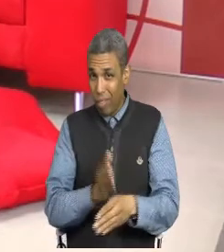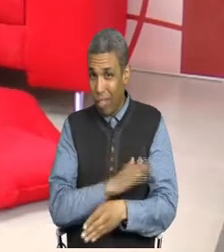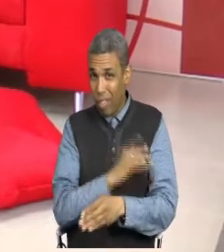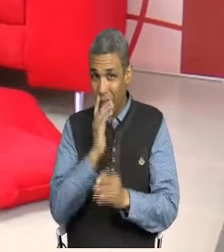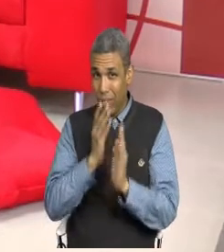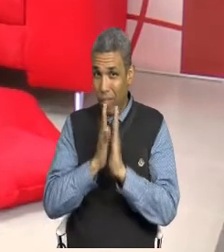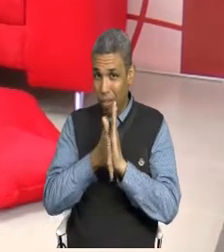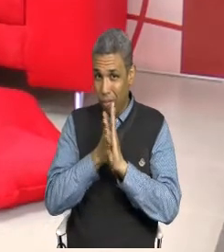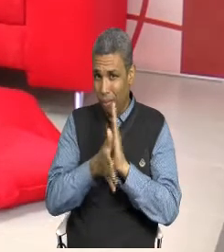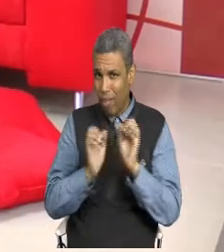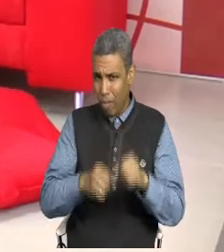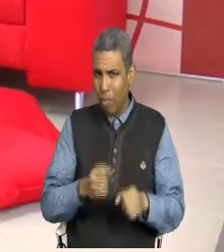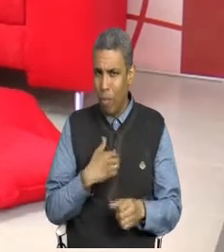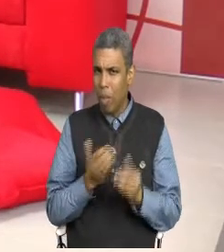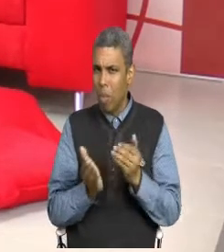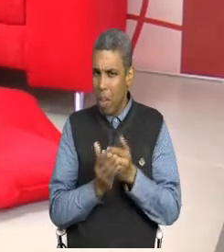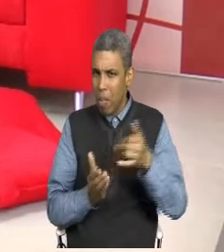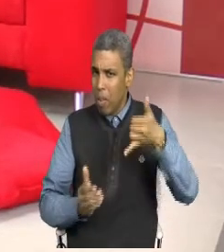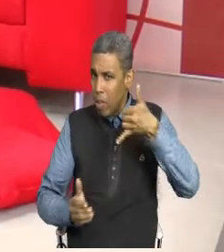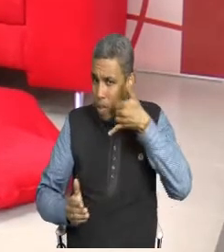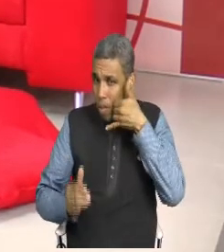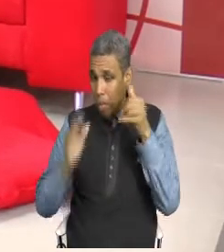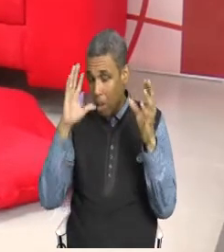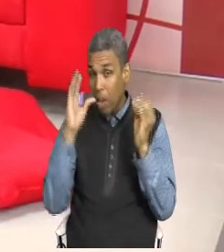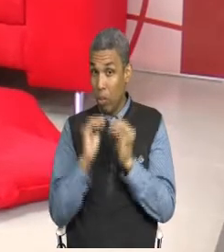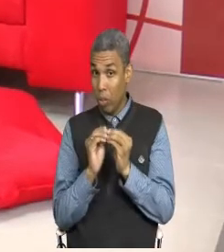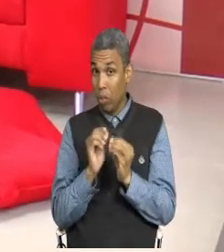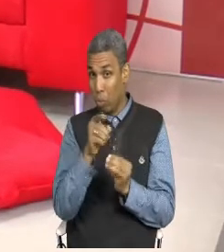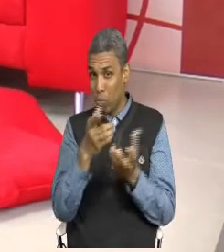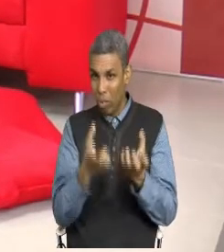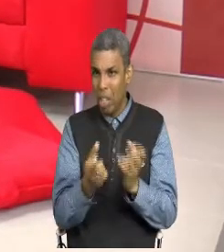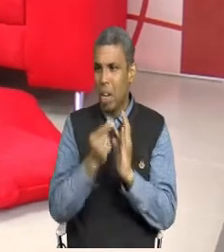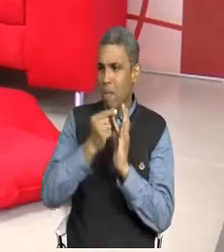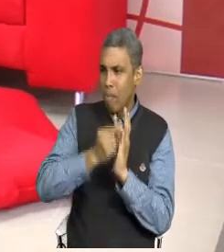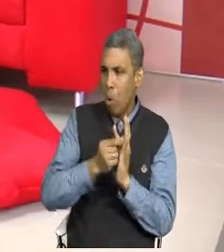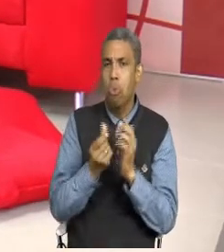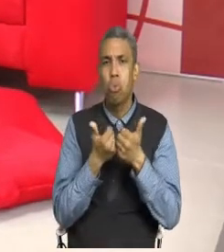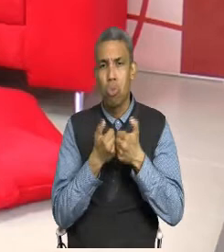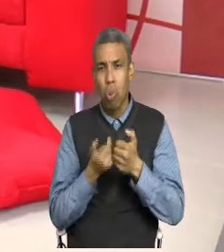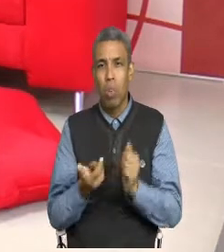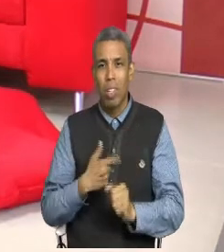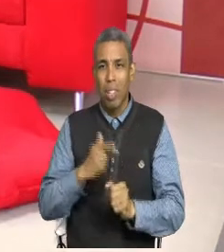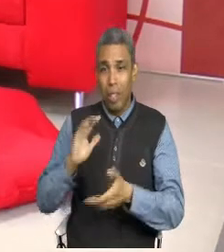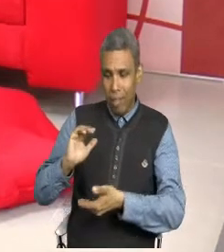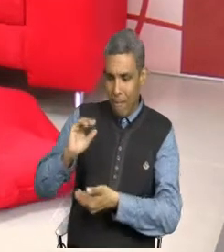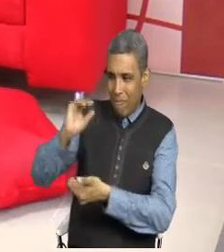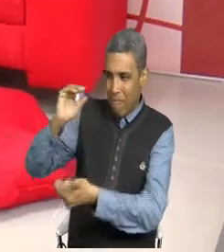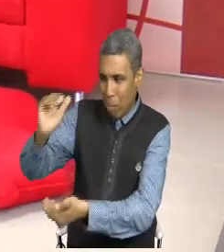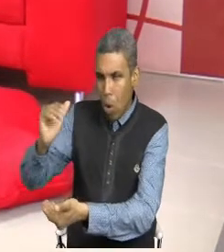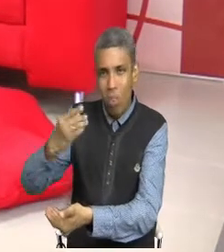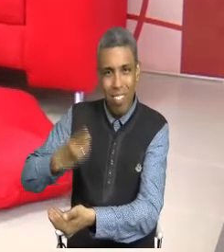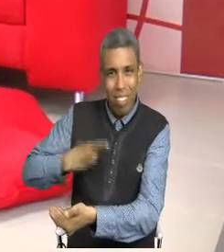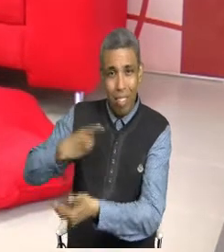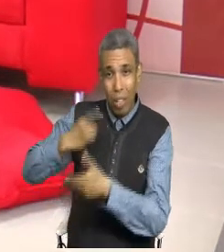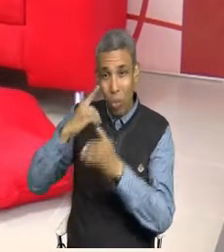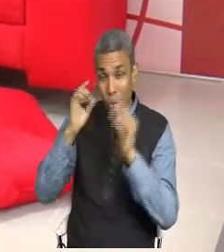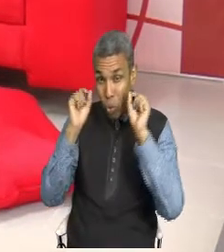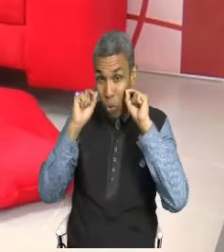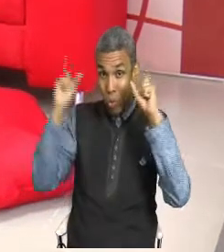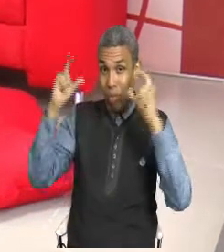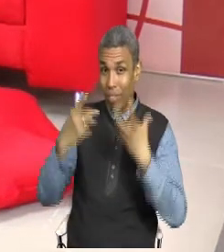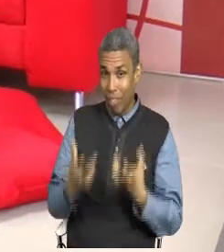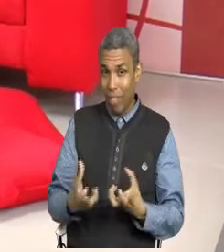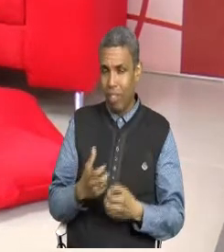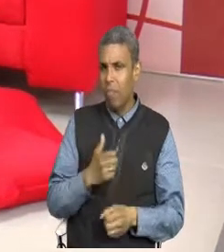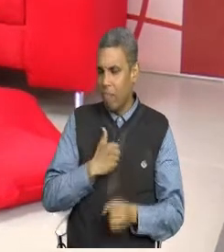nos contacten para poder esto sorprender. Eso es lo que necesitamos nosotros, sorprender, deleitar a todos los que lo